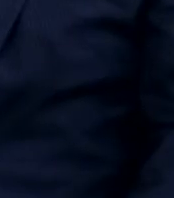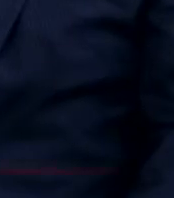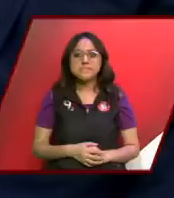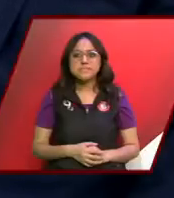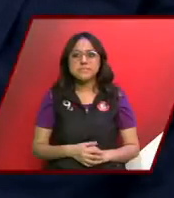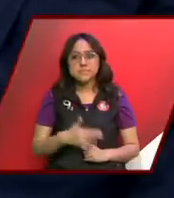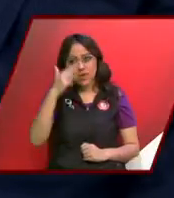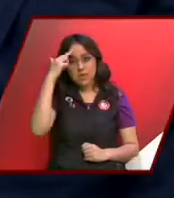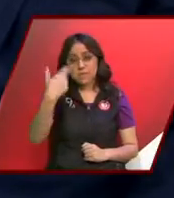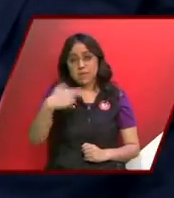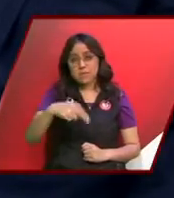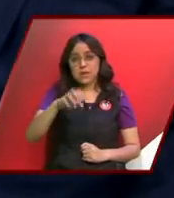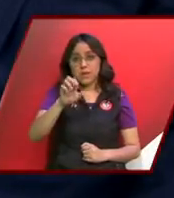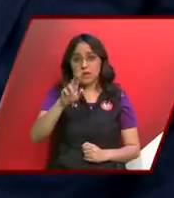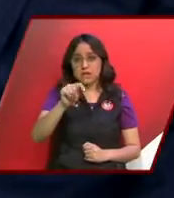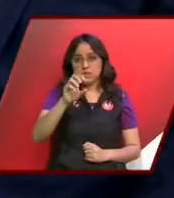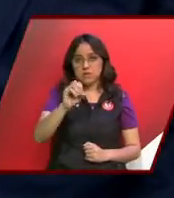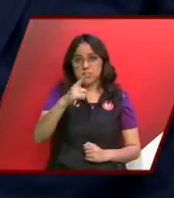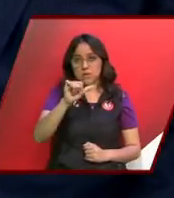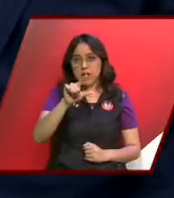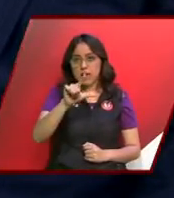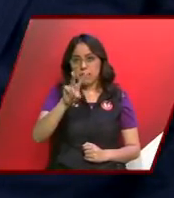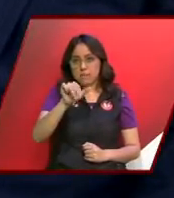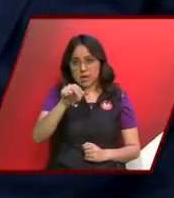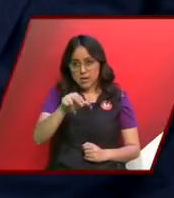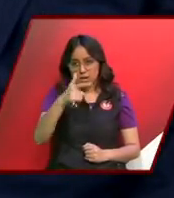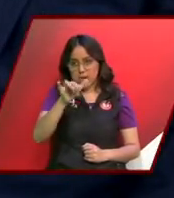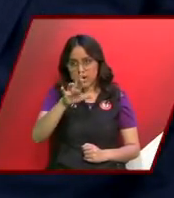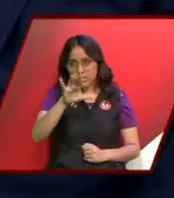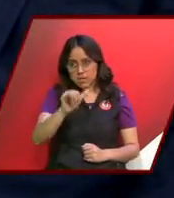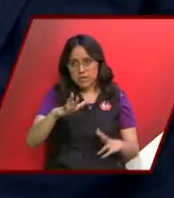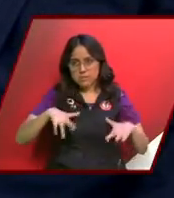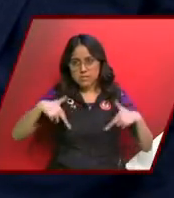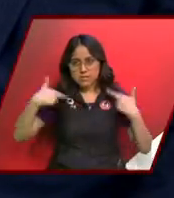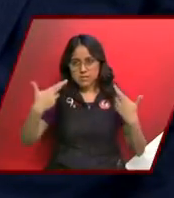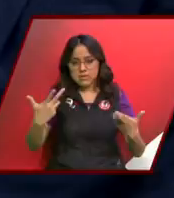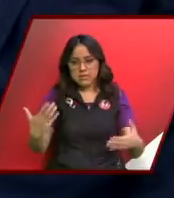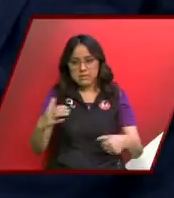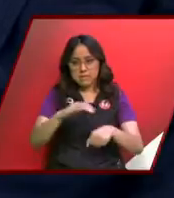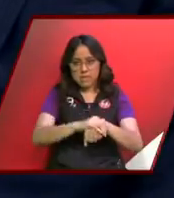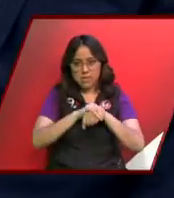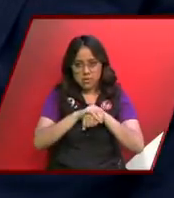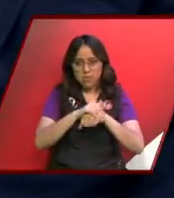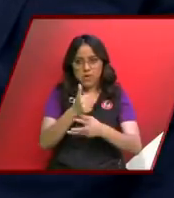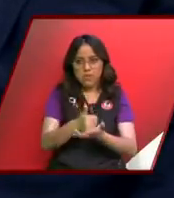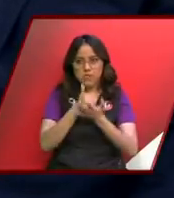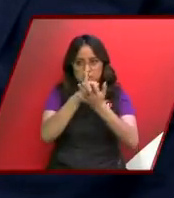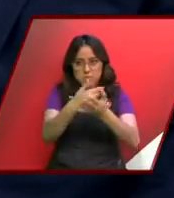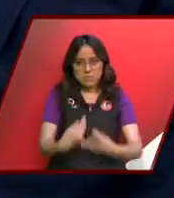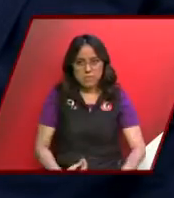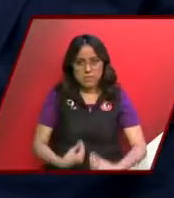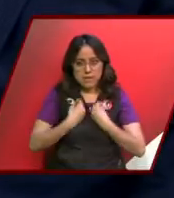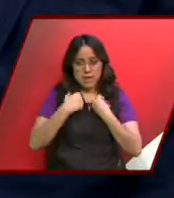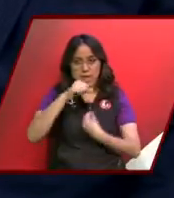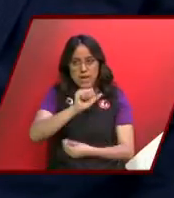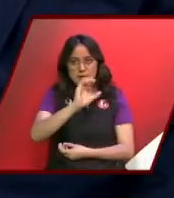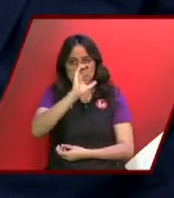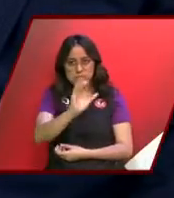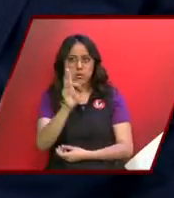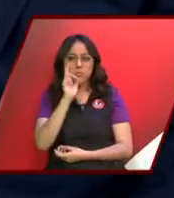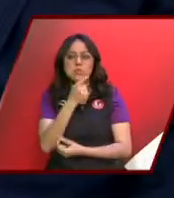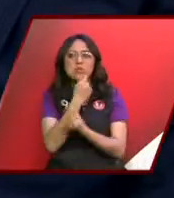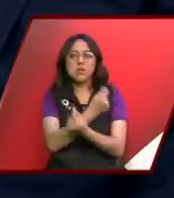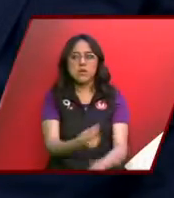¿Qué tal? Soy Ernesto Galván García, presidente y representante legal de Dame la Mano y Ayúdame a Vivir AC, asociación dedicada a la ayuda con niños